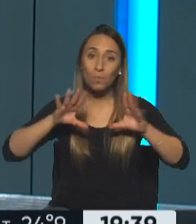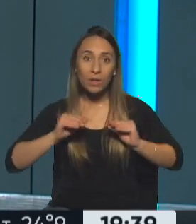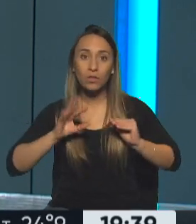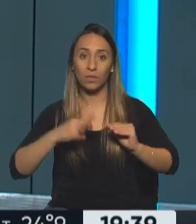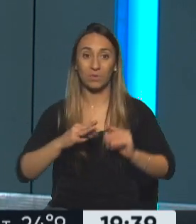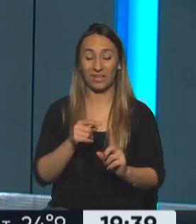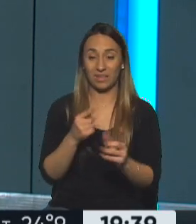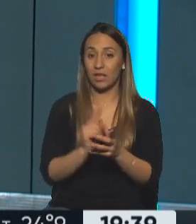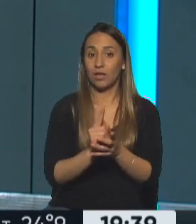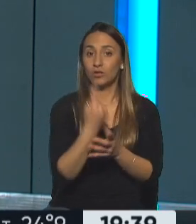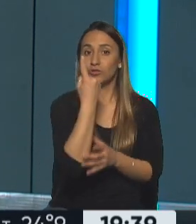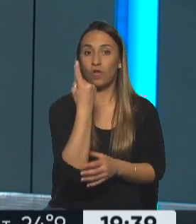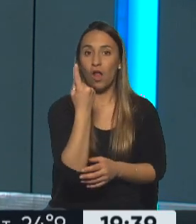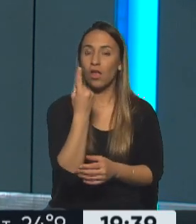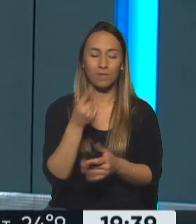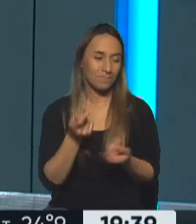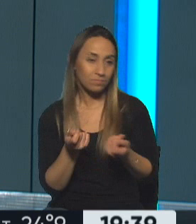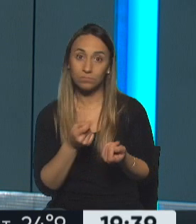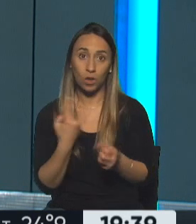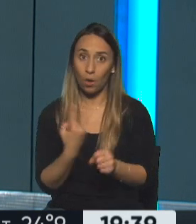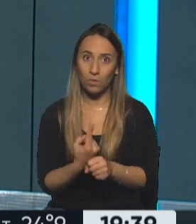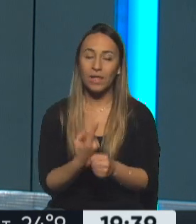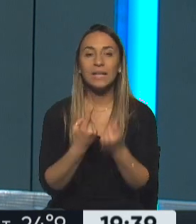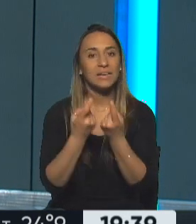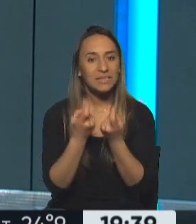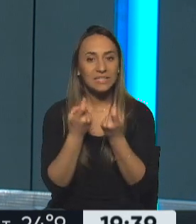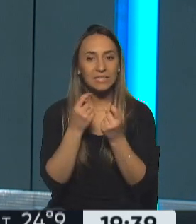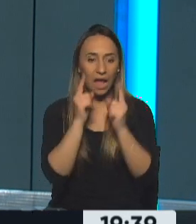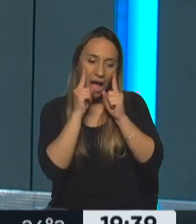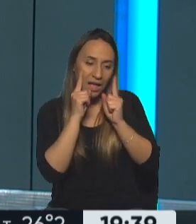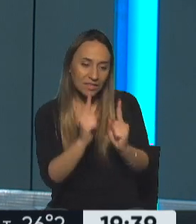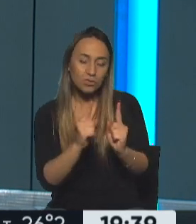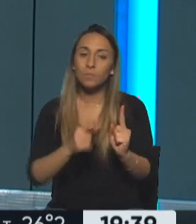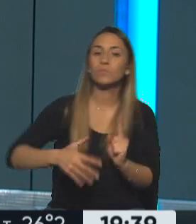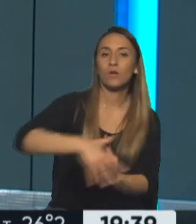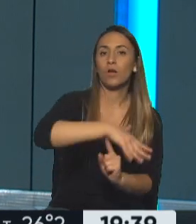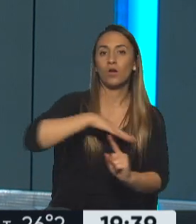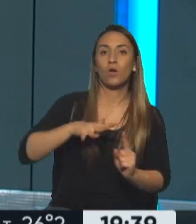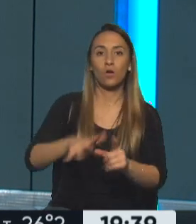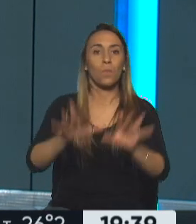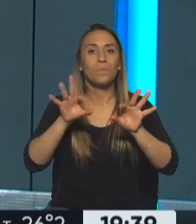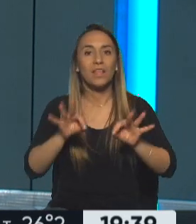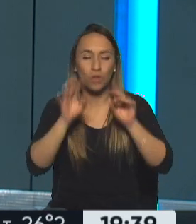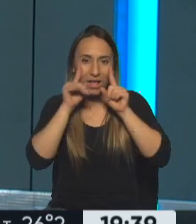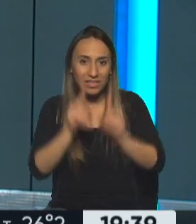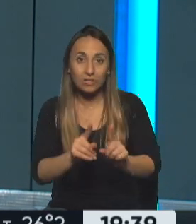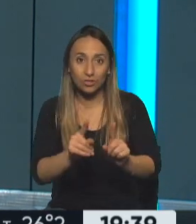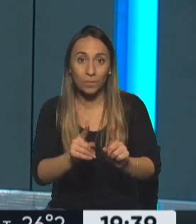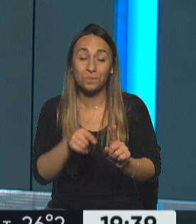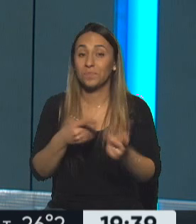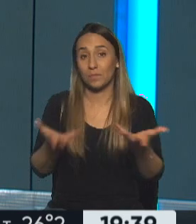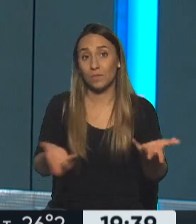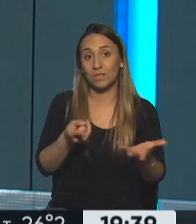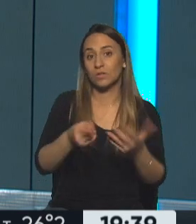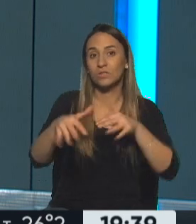chico no se puede desempeñar por sus medios, requiere de la atención del conjunto familiar y eso complica toda